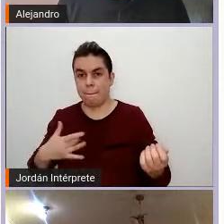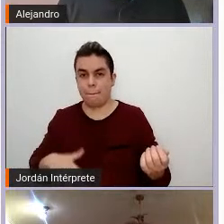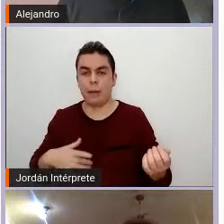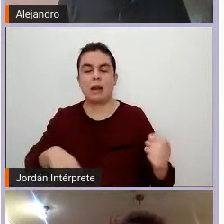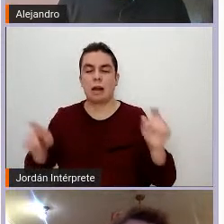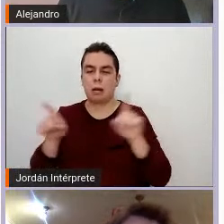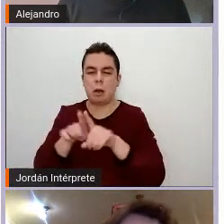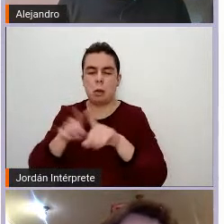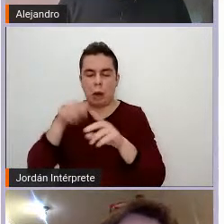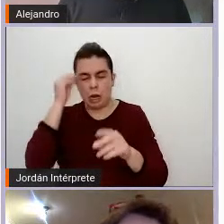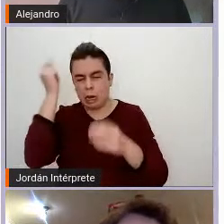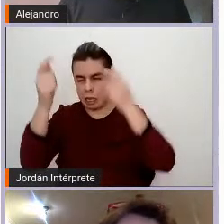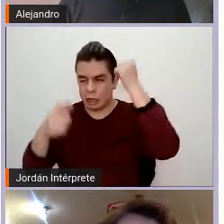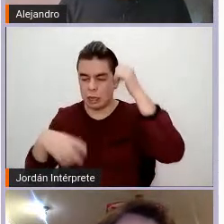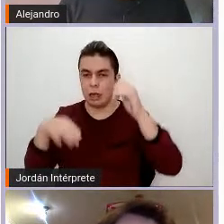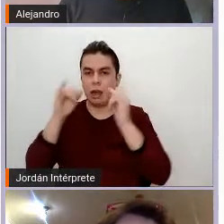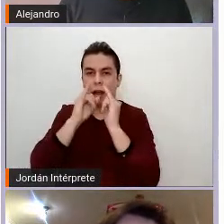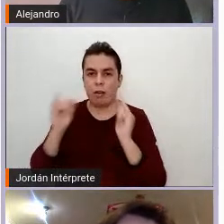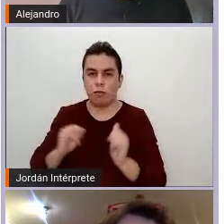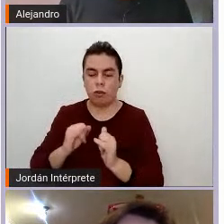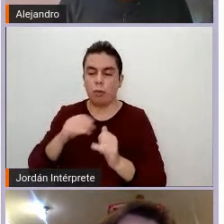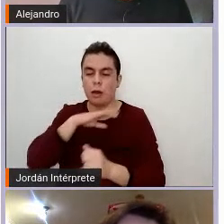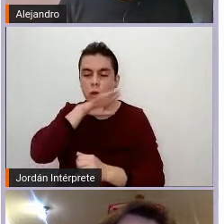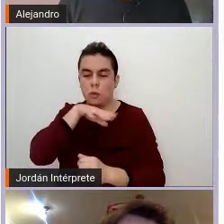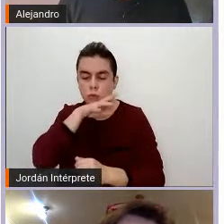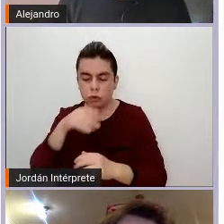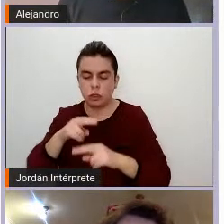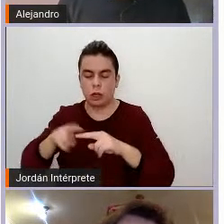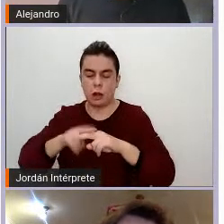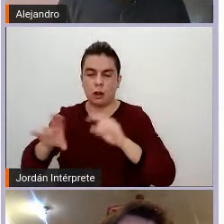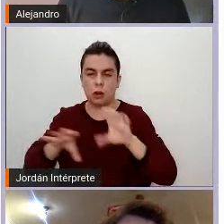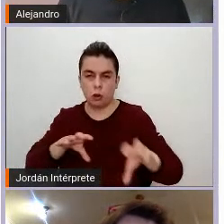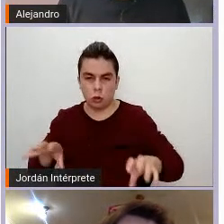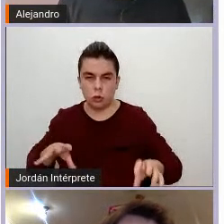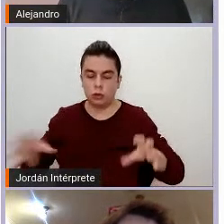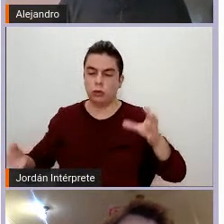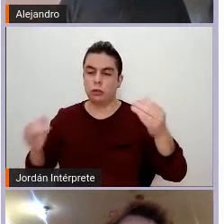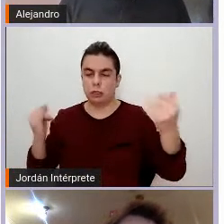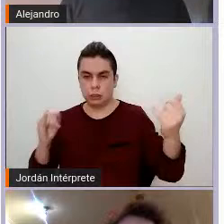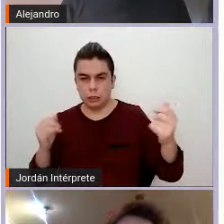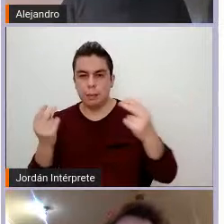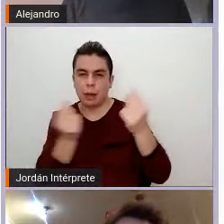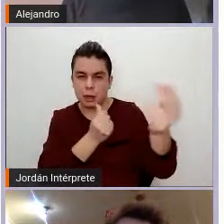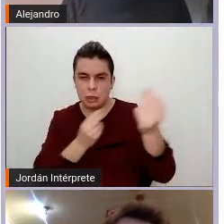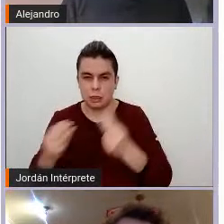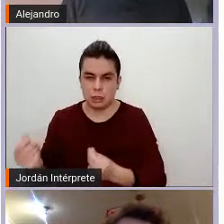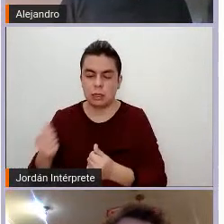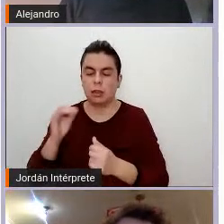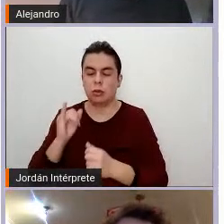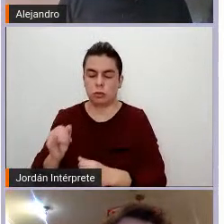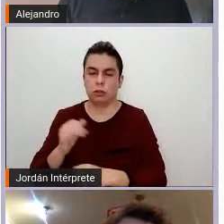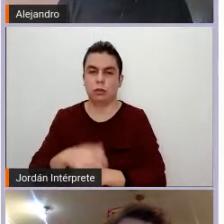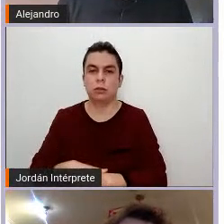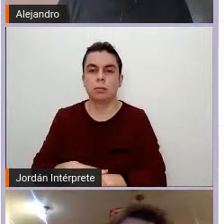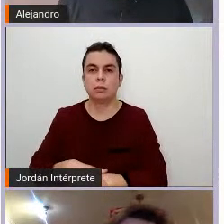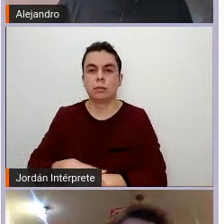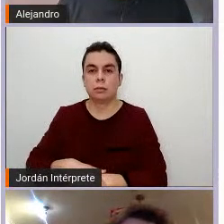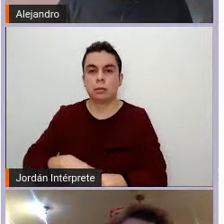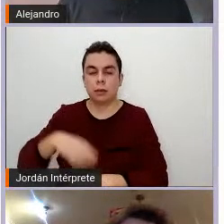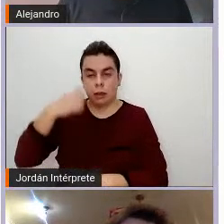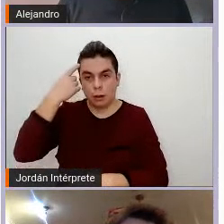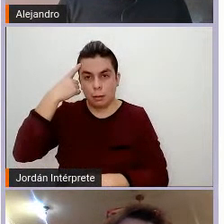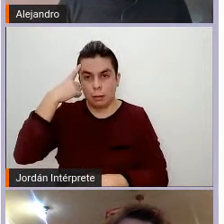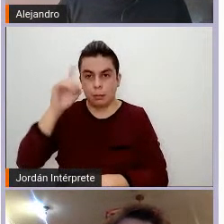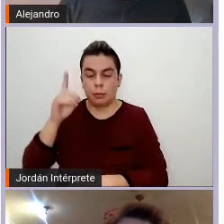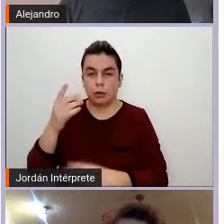similares a estos artistas que aportaron elementos traducidos en las artes. En este sentido, la idea y práctica de